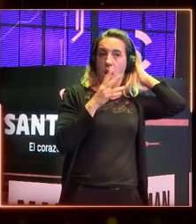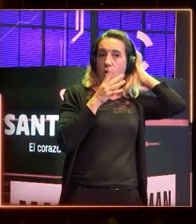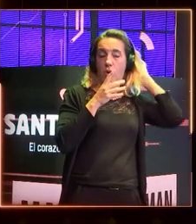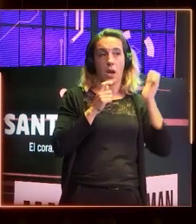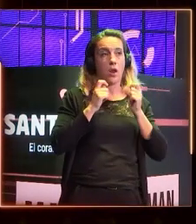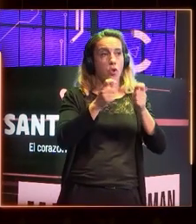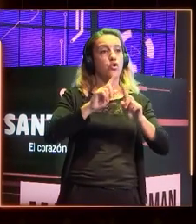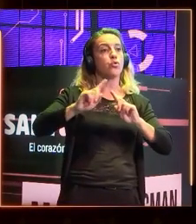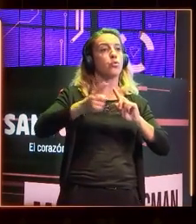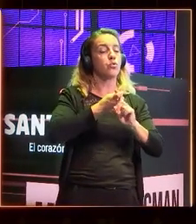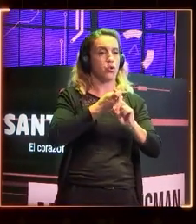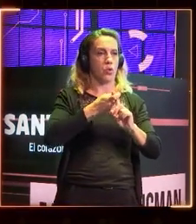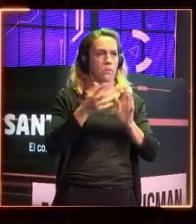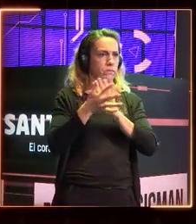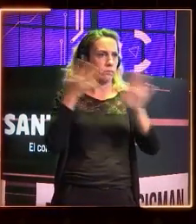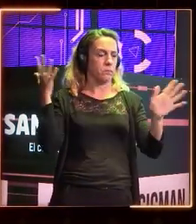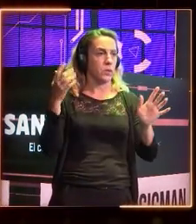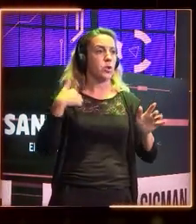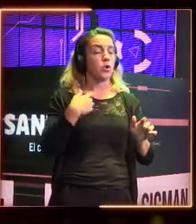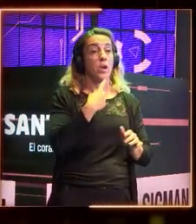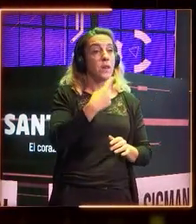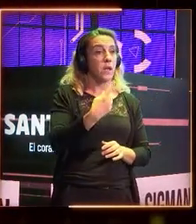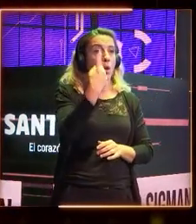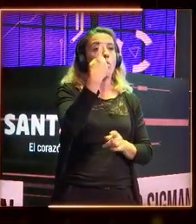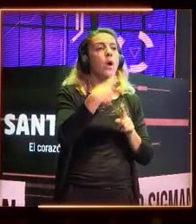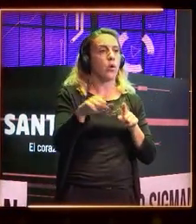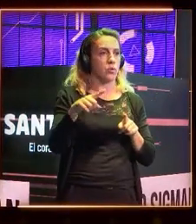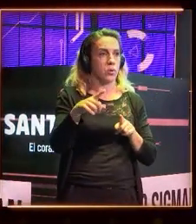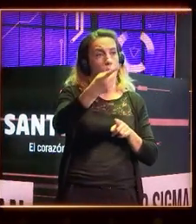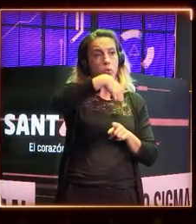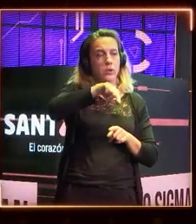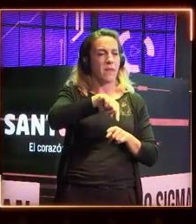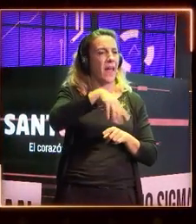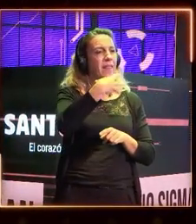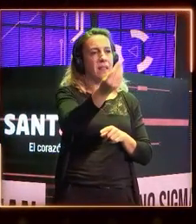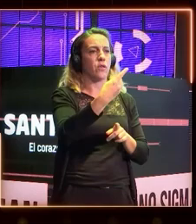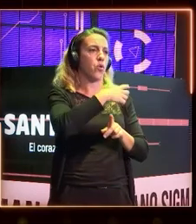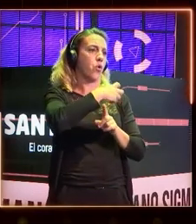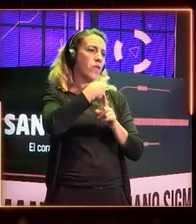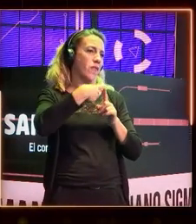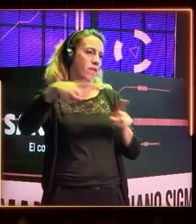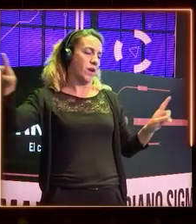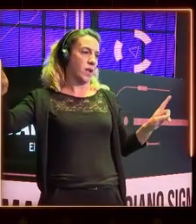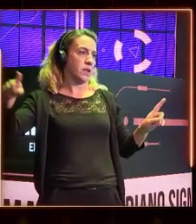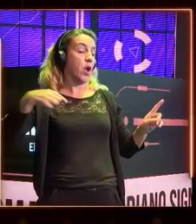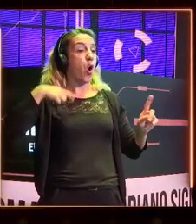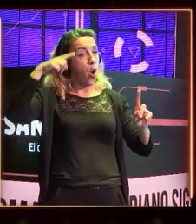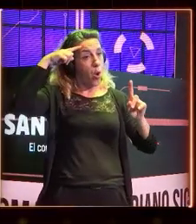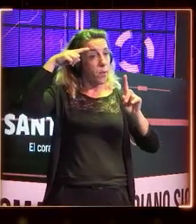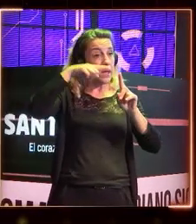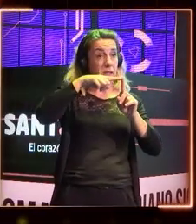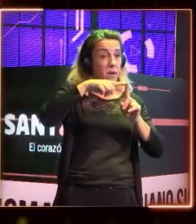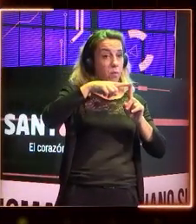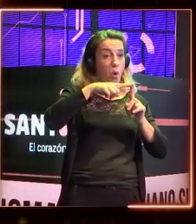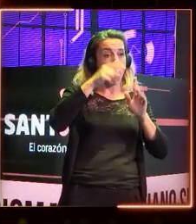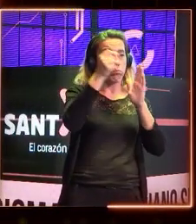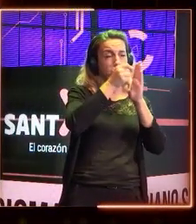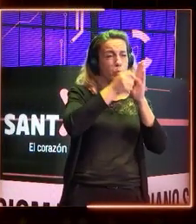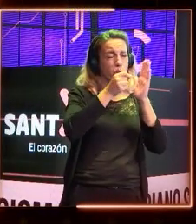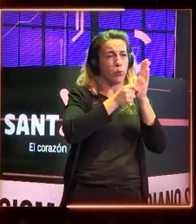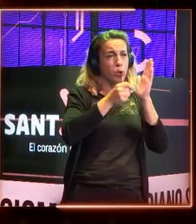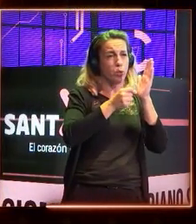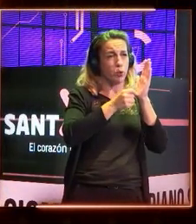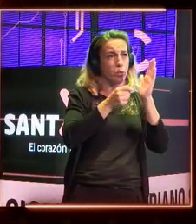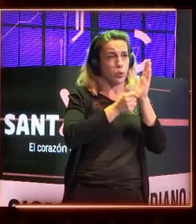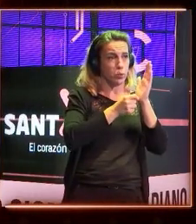rápido la solución fíjense yo les dije una cosa pero ustedes entendieron otra yo les dije que el objetivo era hacer la mayor cantidad de puntos y lo que